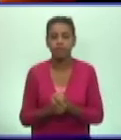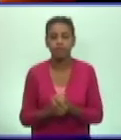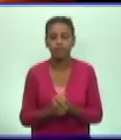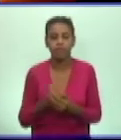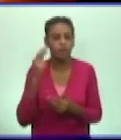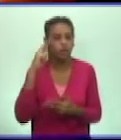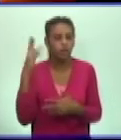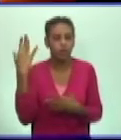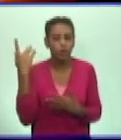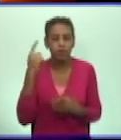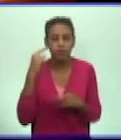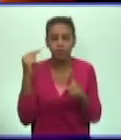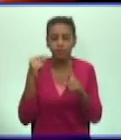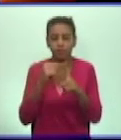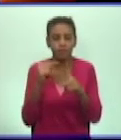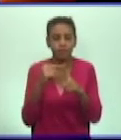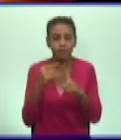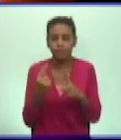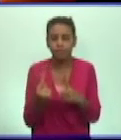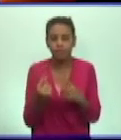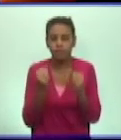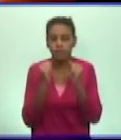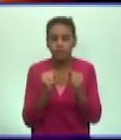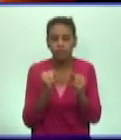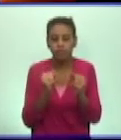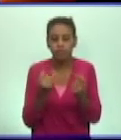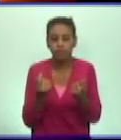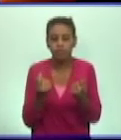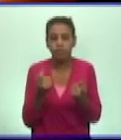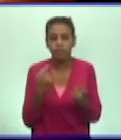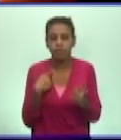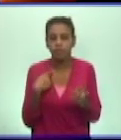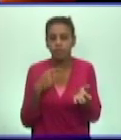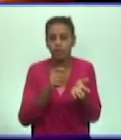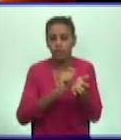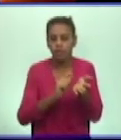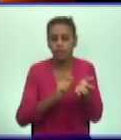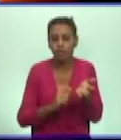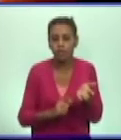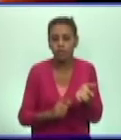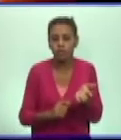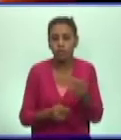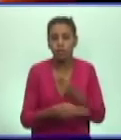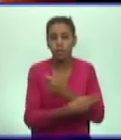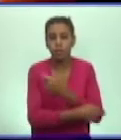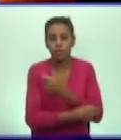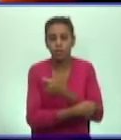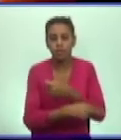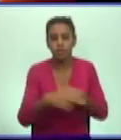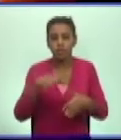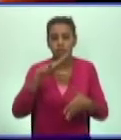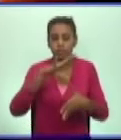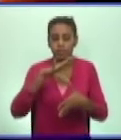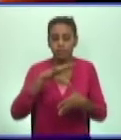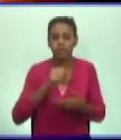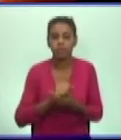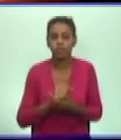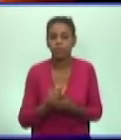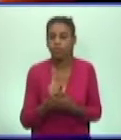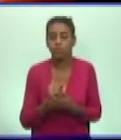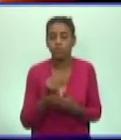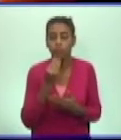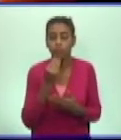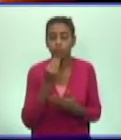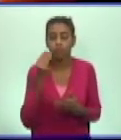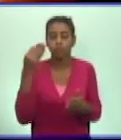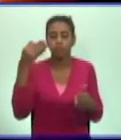los principios o los fundamentos fundacionales de la Organización de la Carta de Estados Americanos? Bueno, entre ellos una idea es que no se podía un país